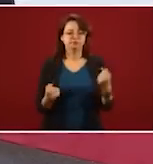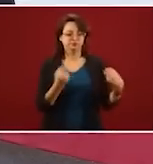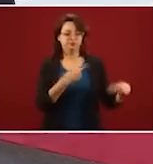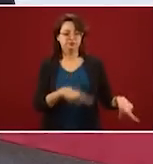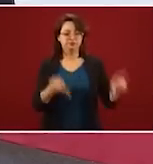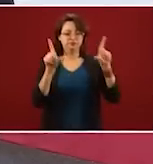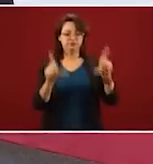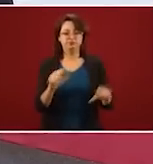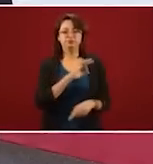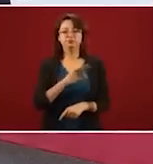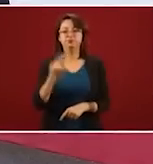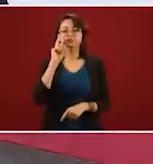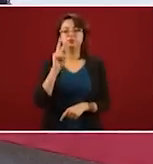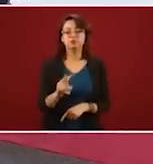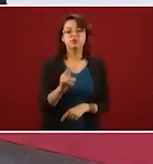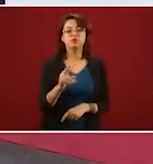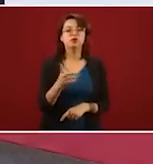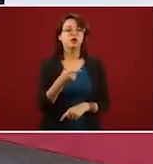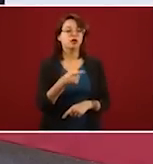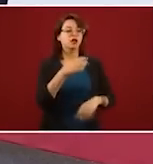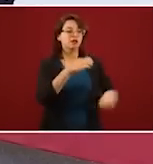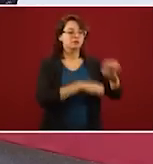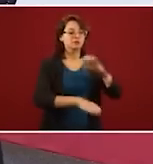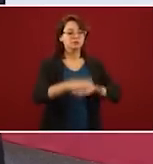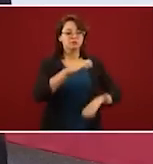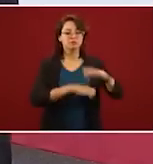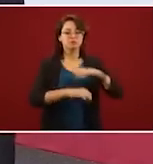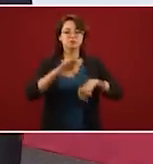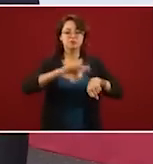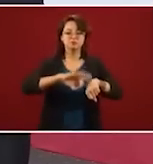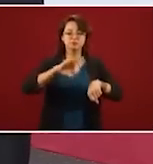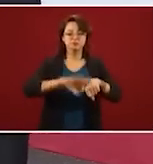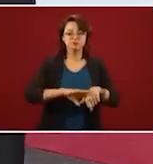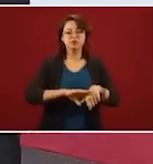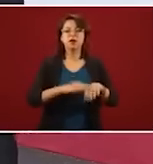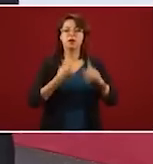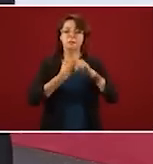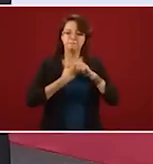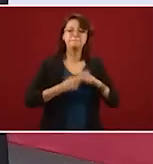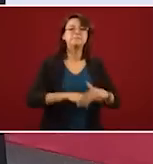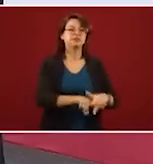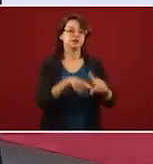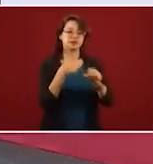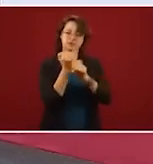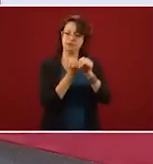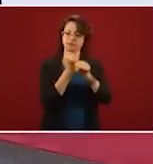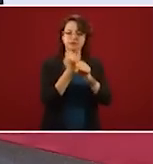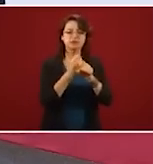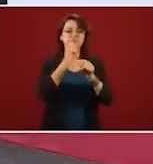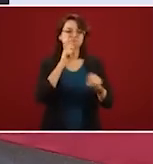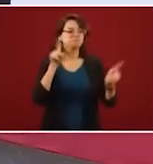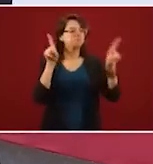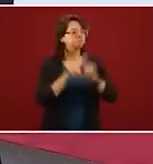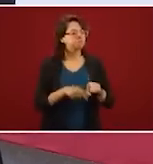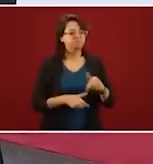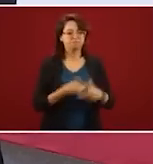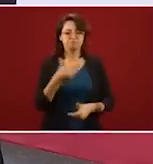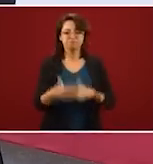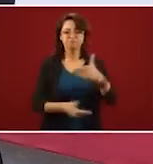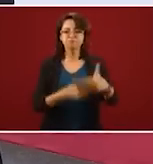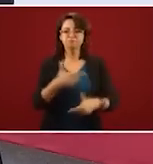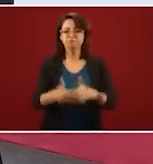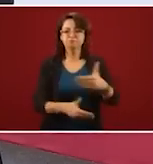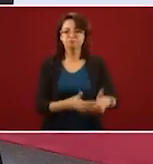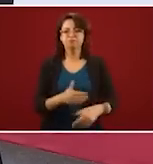lámina se ven las empresas farmacéuticas que ya están bajo investigación y muy adelantados nuestros expedientes. Dimesa